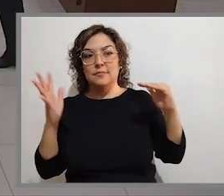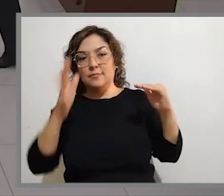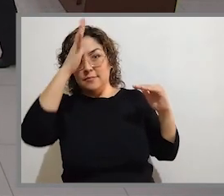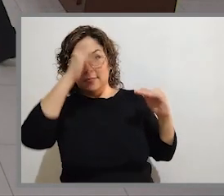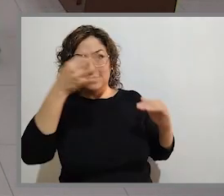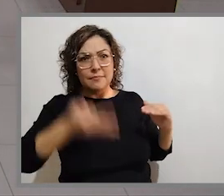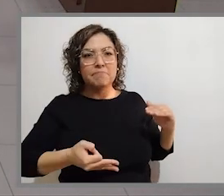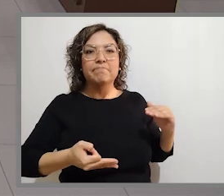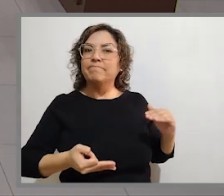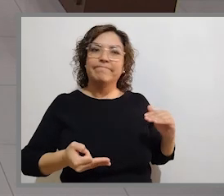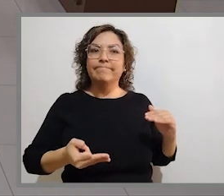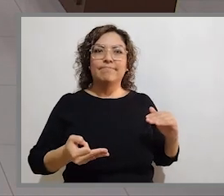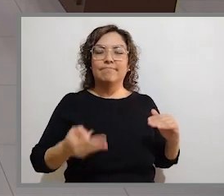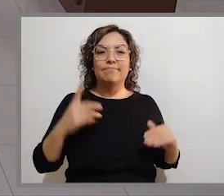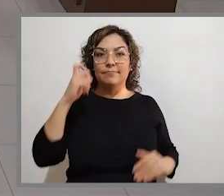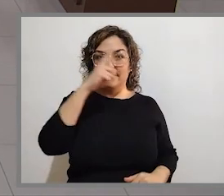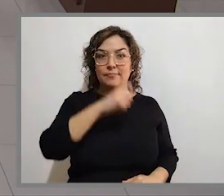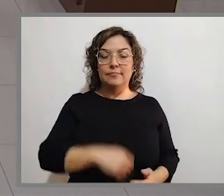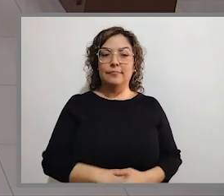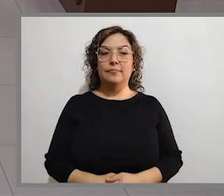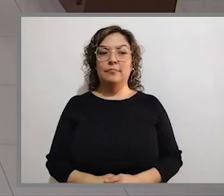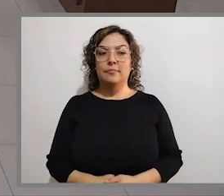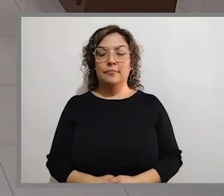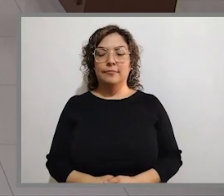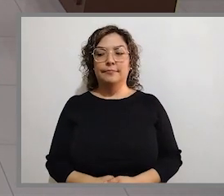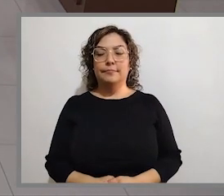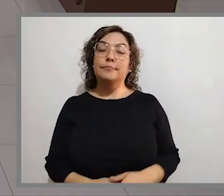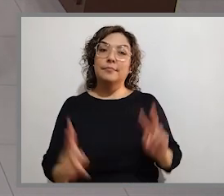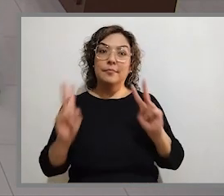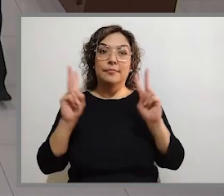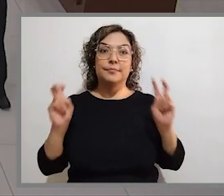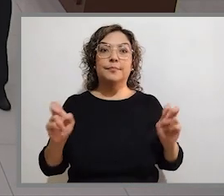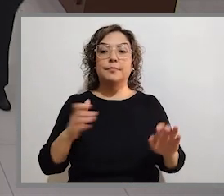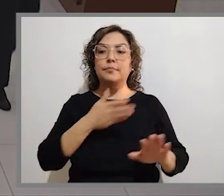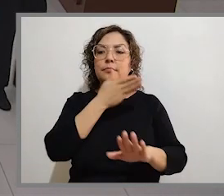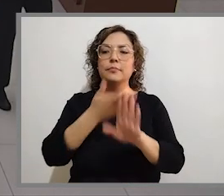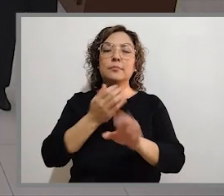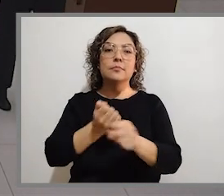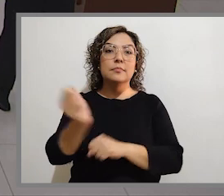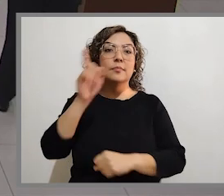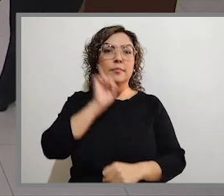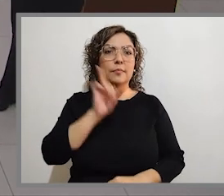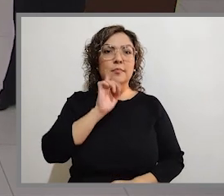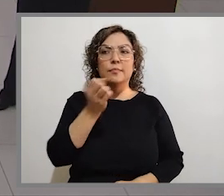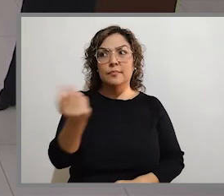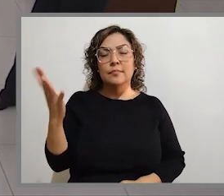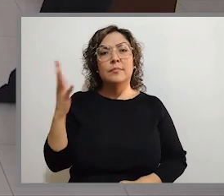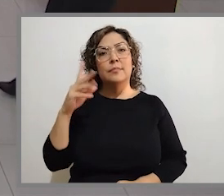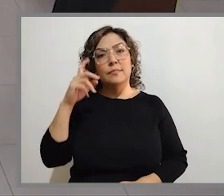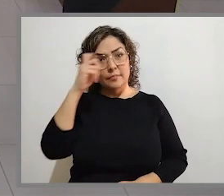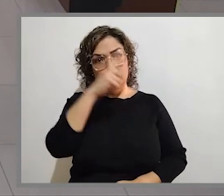La violencia contra las mujeres es uno de los mecanismos más importantes por los que se mantienen las mujeres en una